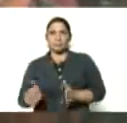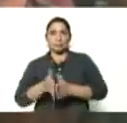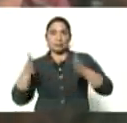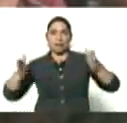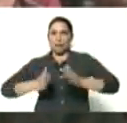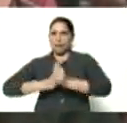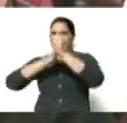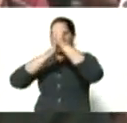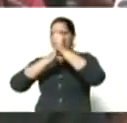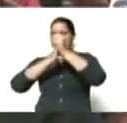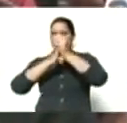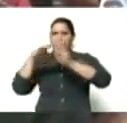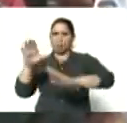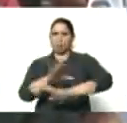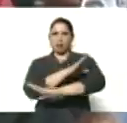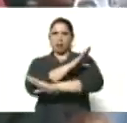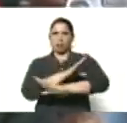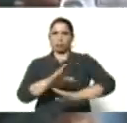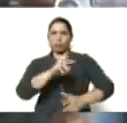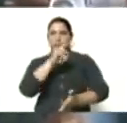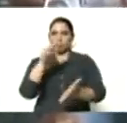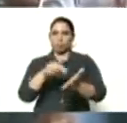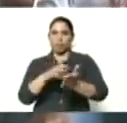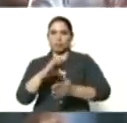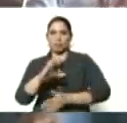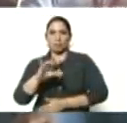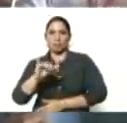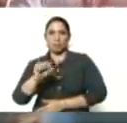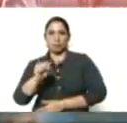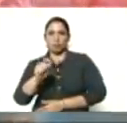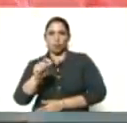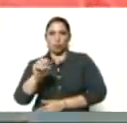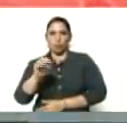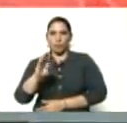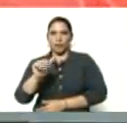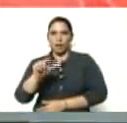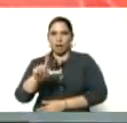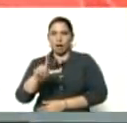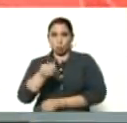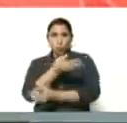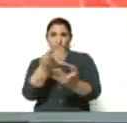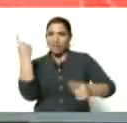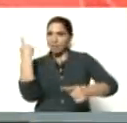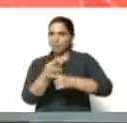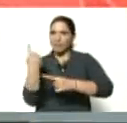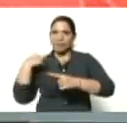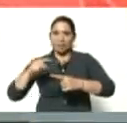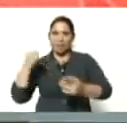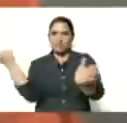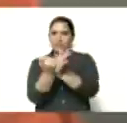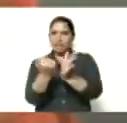del canto nacional, Cristóbal Jiménez. Ustedes deben tener este sello, ¿verdad?